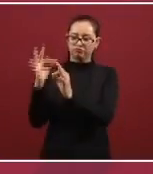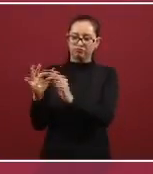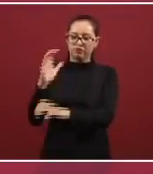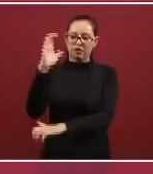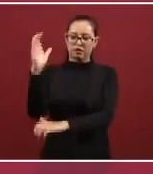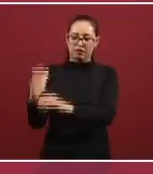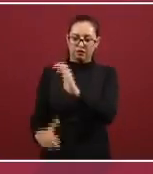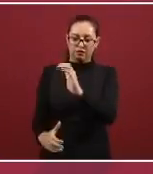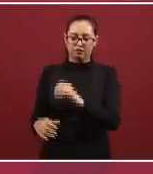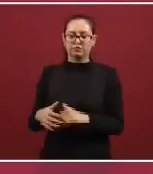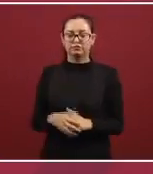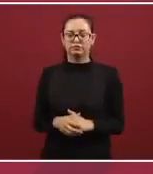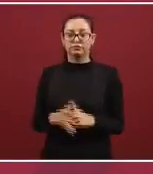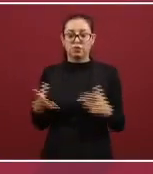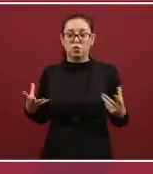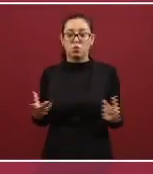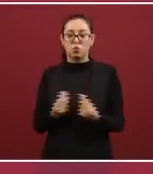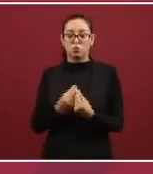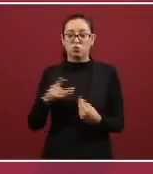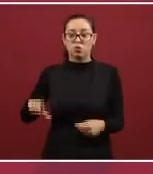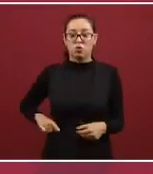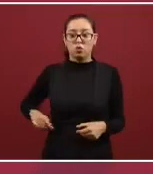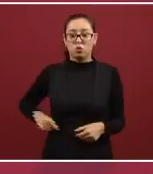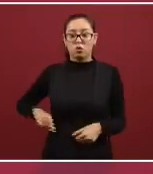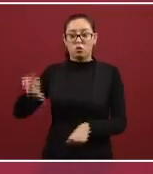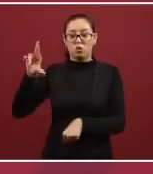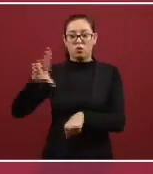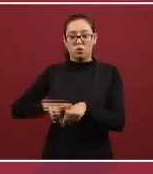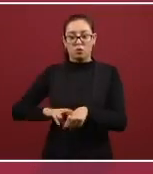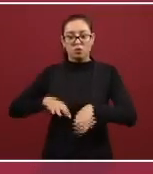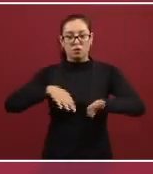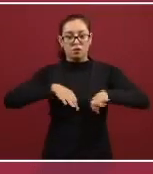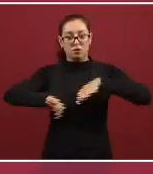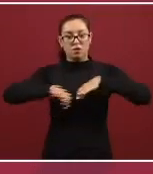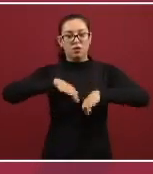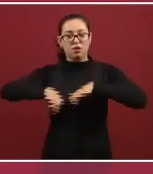estamos trabajando con los gobernadores para